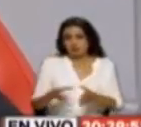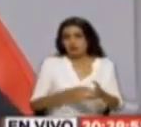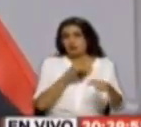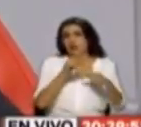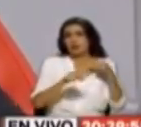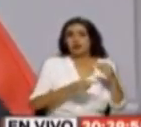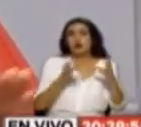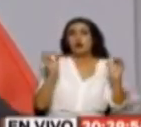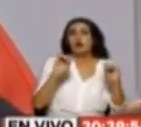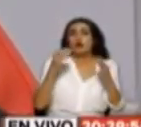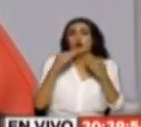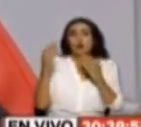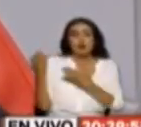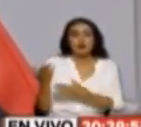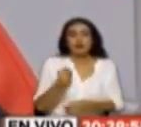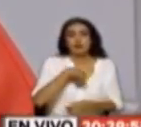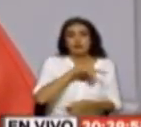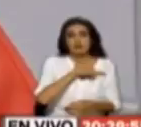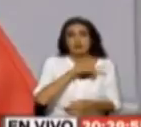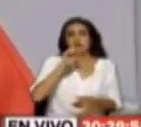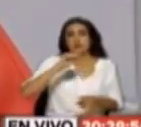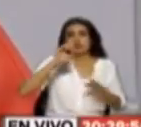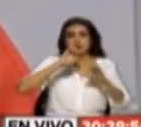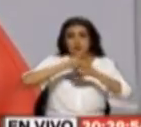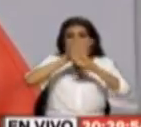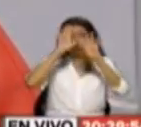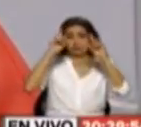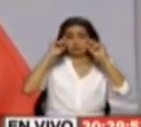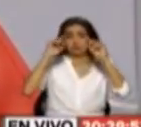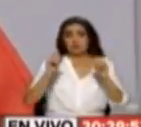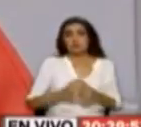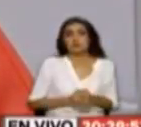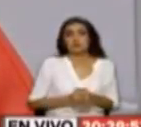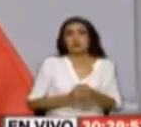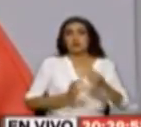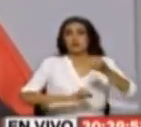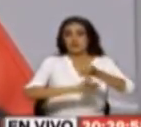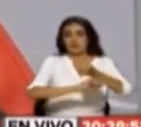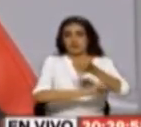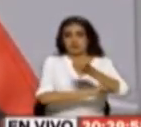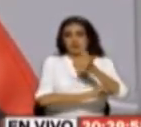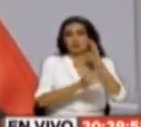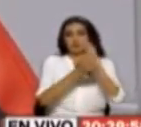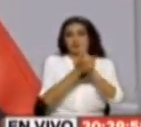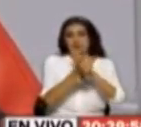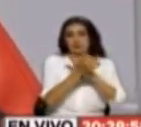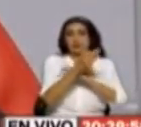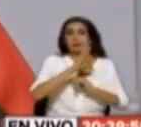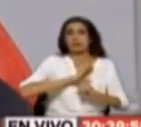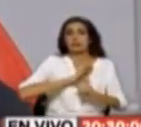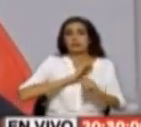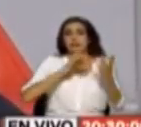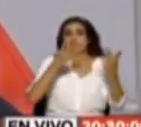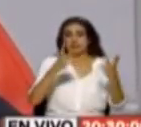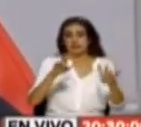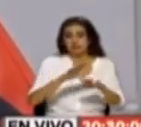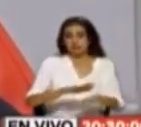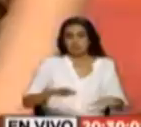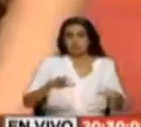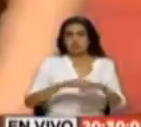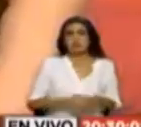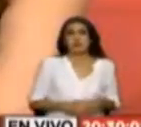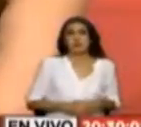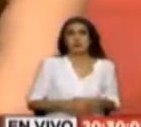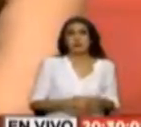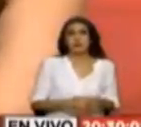esto que nosotros tenemos con claridad. Fortalecimiento, capacitación y asistencia técnica y acceso a crédito con mejores condiciones. Ahora